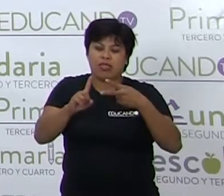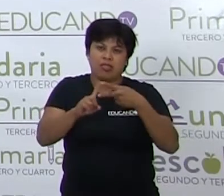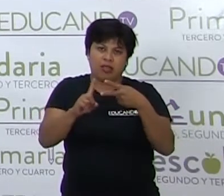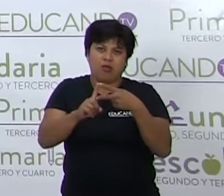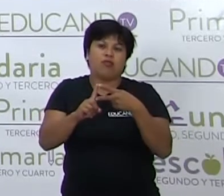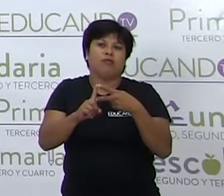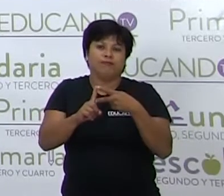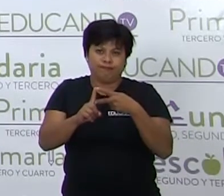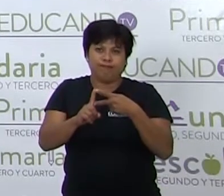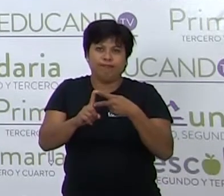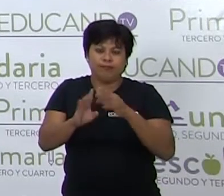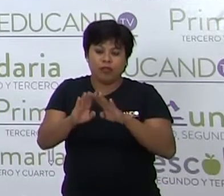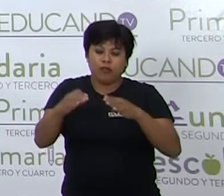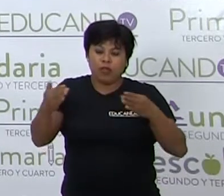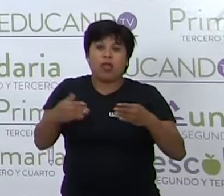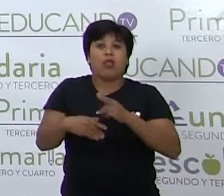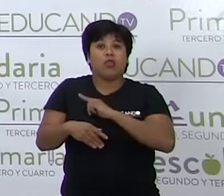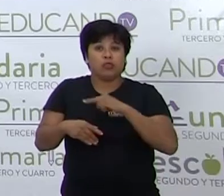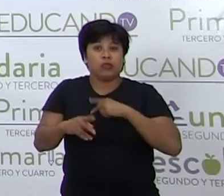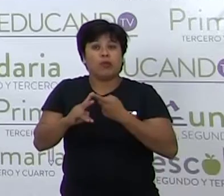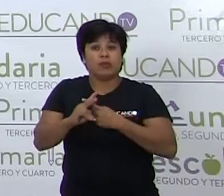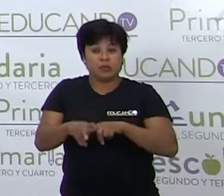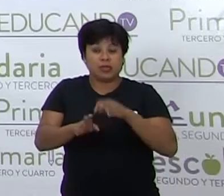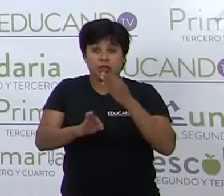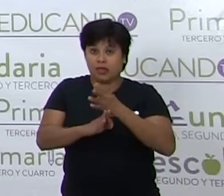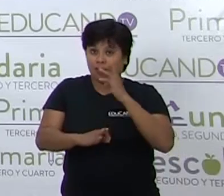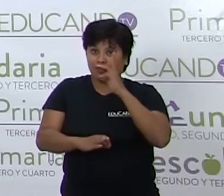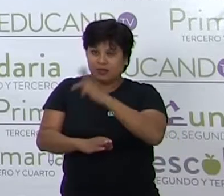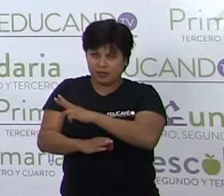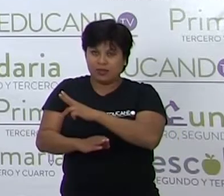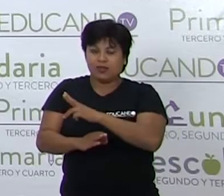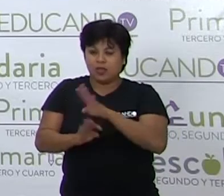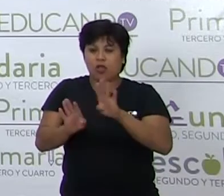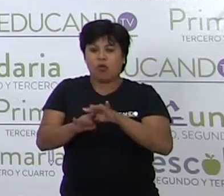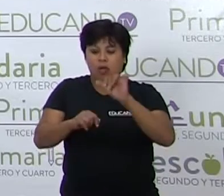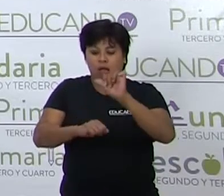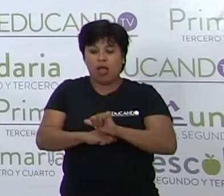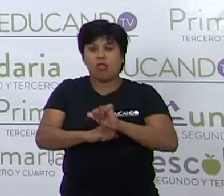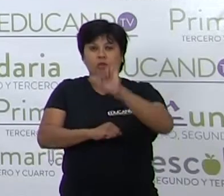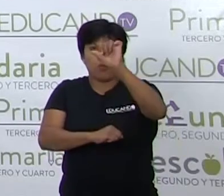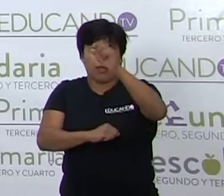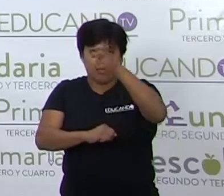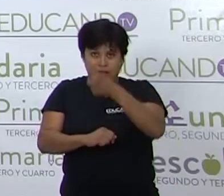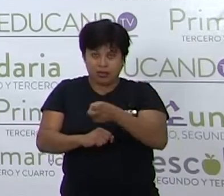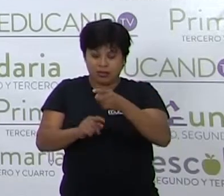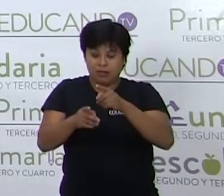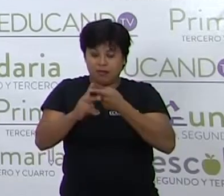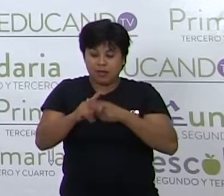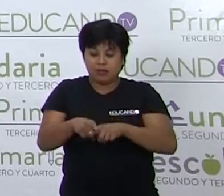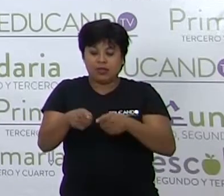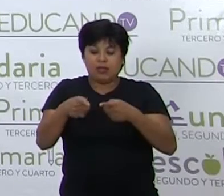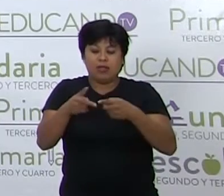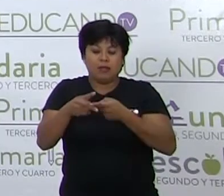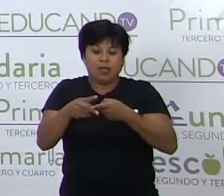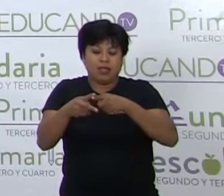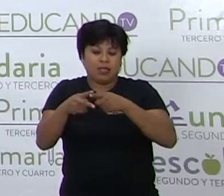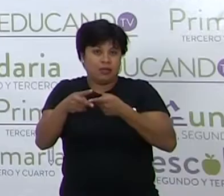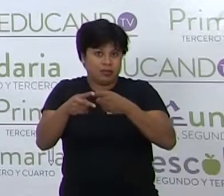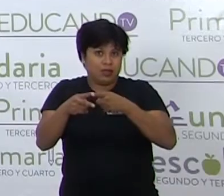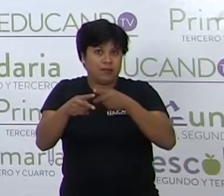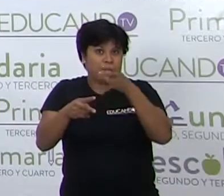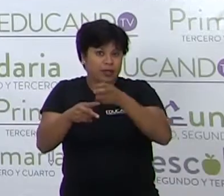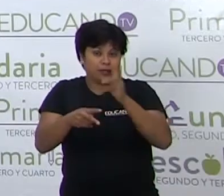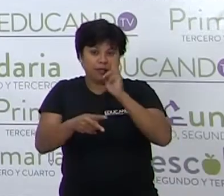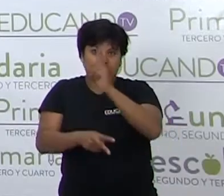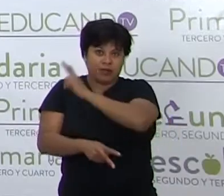siguiente vamos a comenzar con esta ya vimos o ya pasamos la altura de este vértice vamos con la altura de esta otro vértice que está en